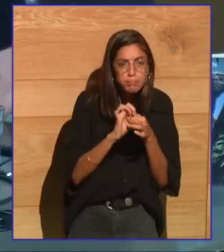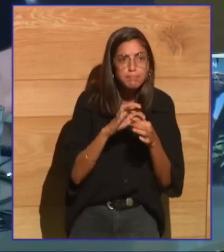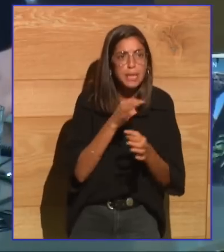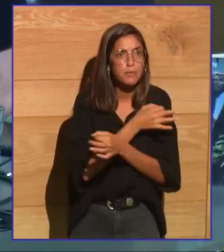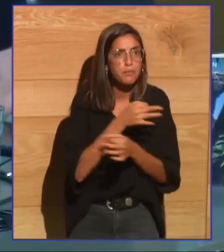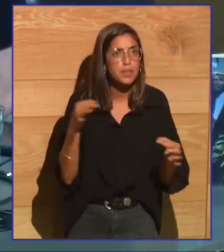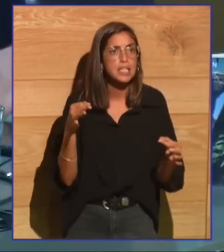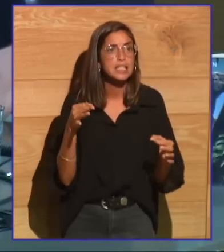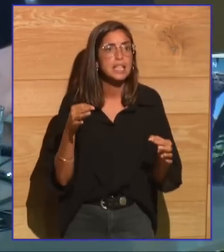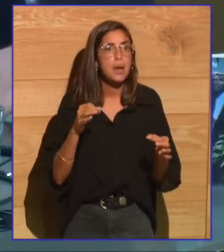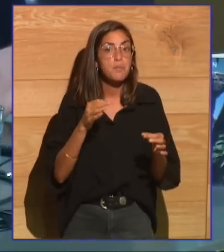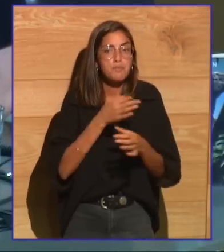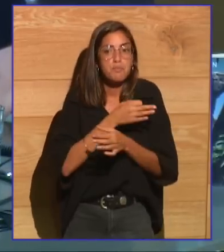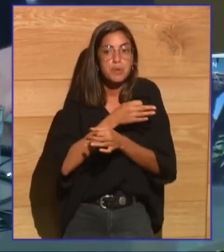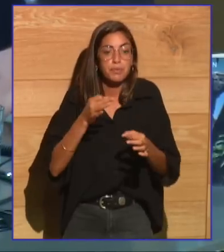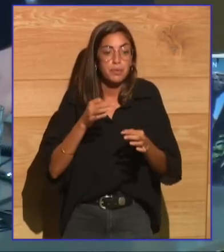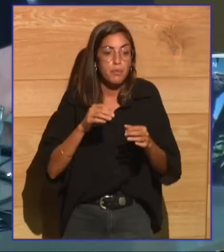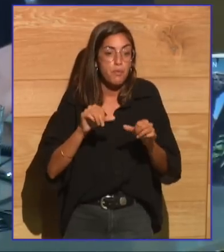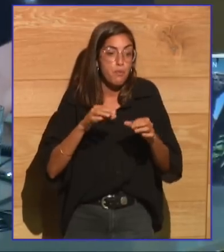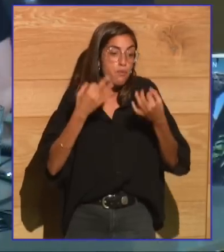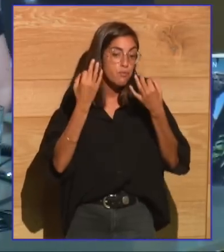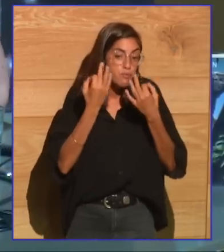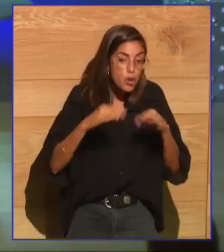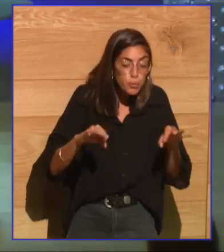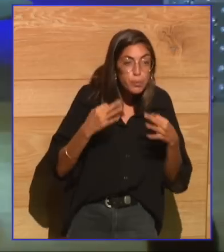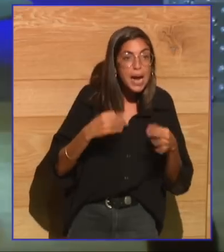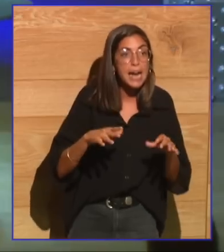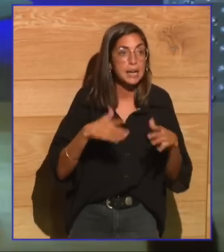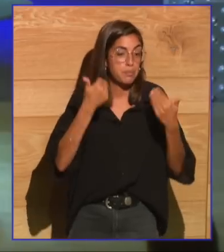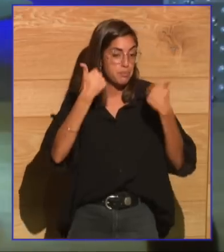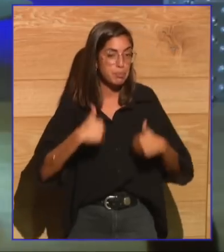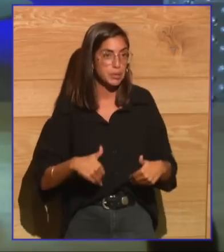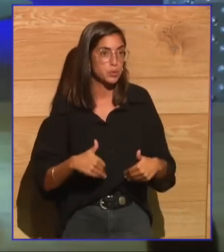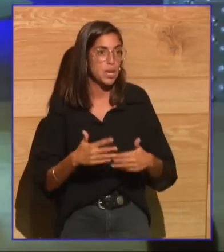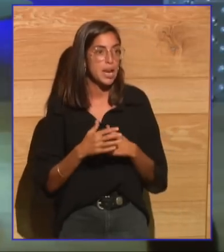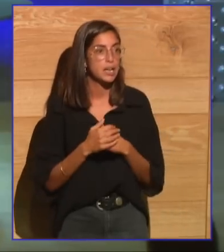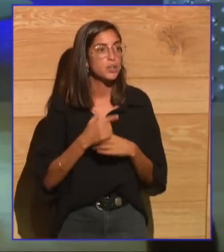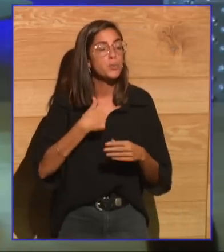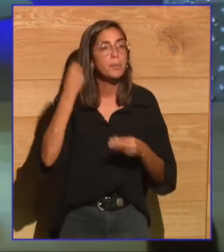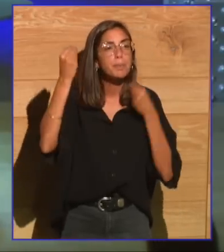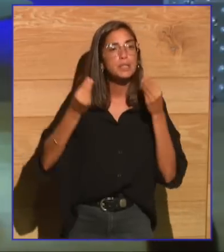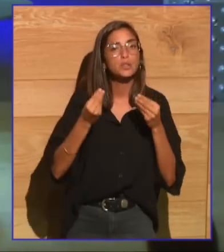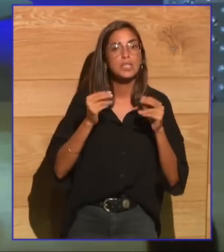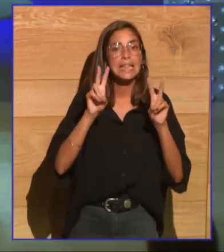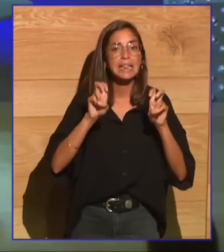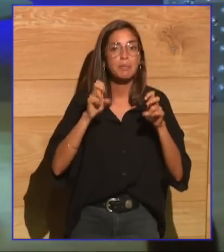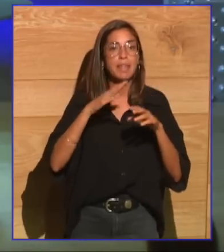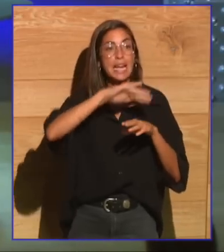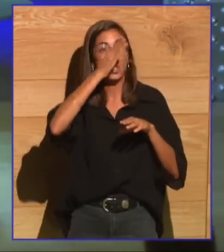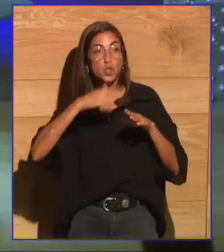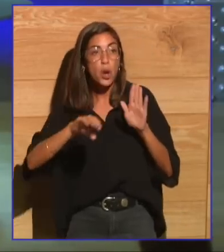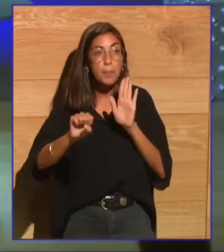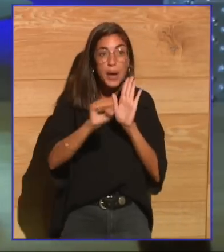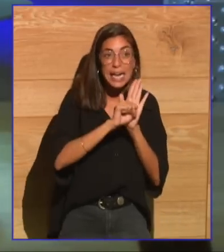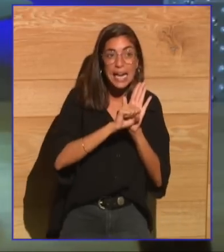perfección formal y emocional que práctica que no tiene parangón en esa primera escena que es tan importante para marcar el tono lo que estamos oyendo